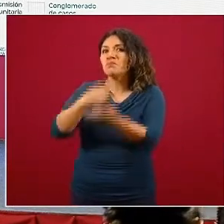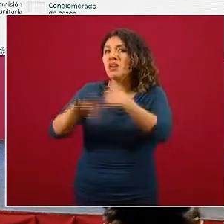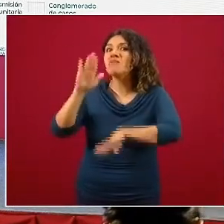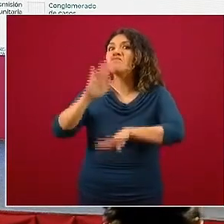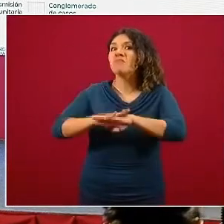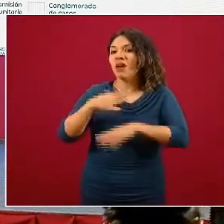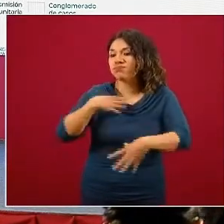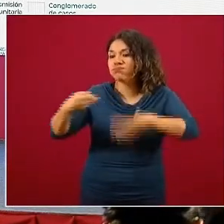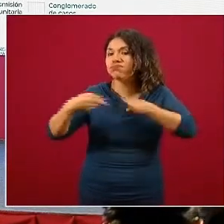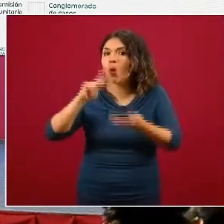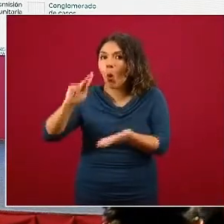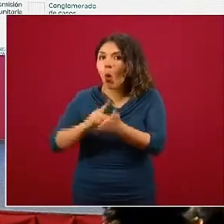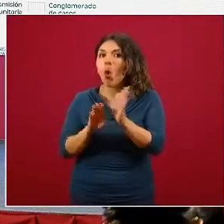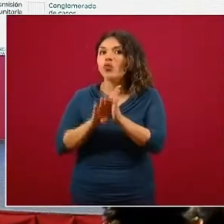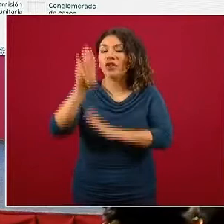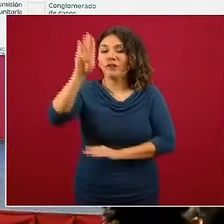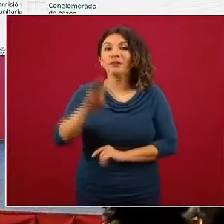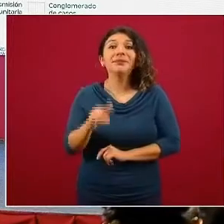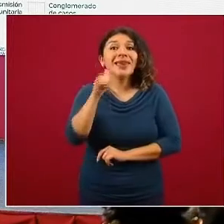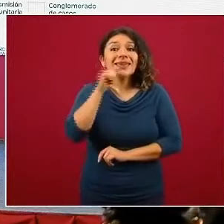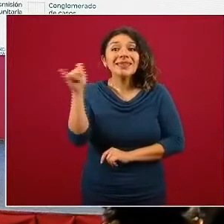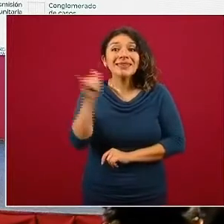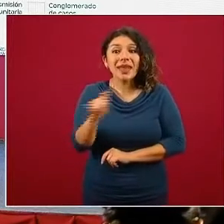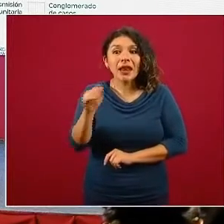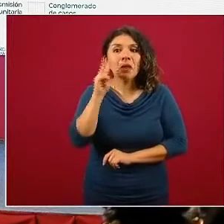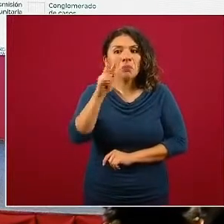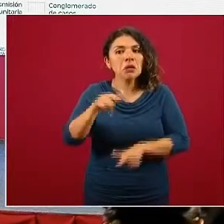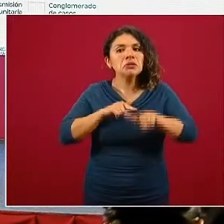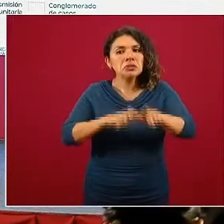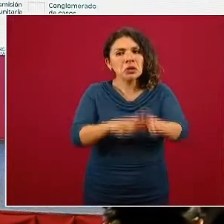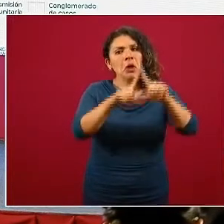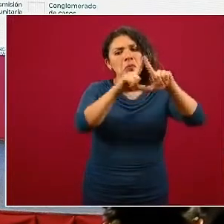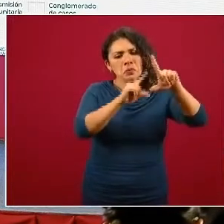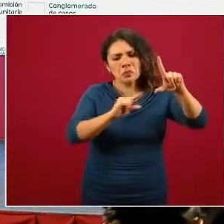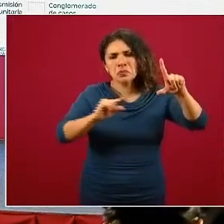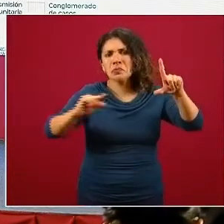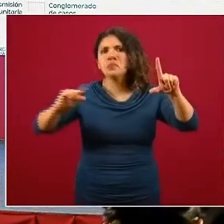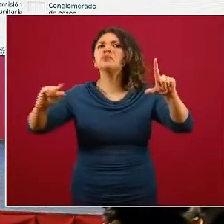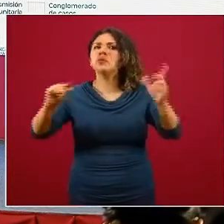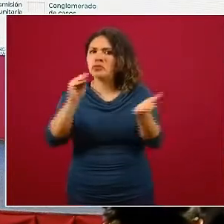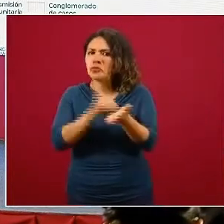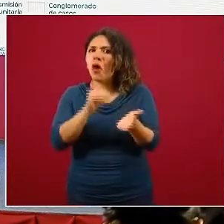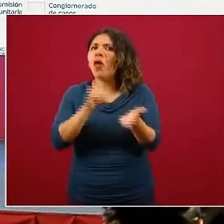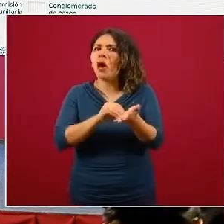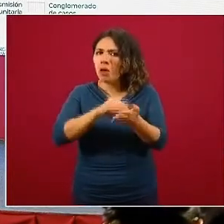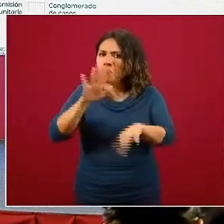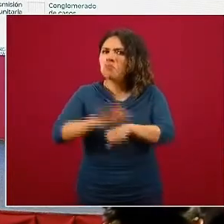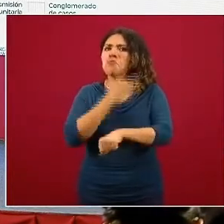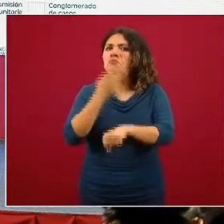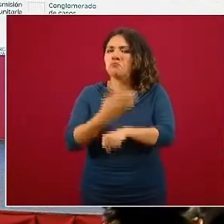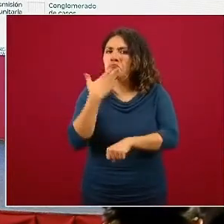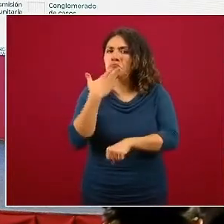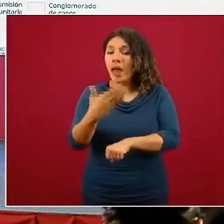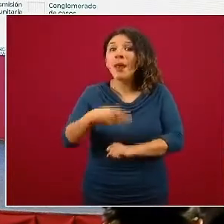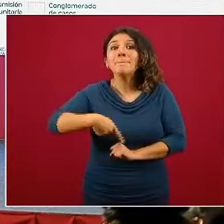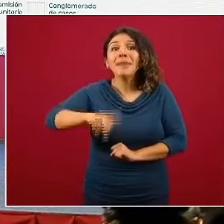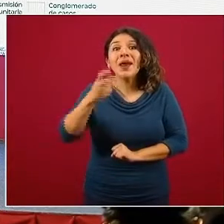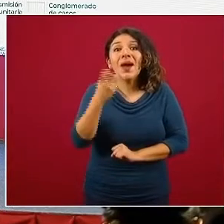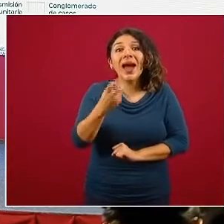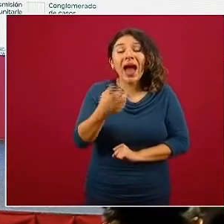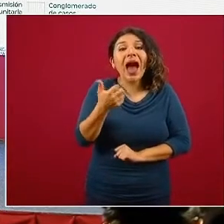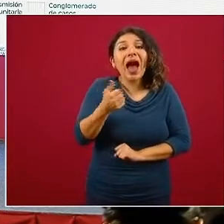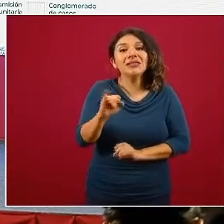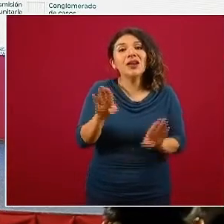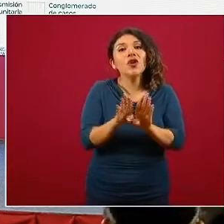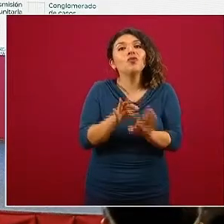un incremento. En Italia, pues vemos que se ha mantenido estable su curva de los reportes de COVID, pero es parte de lo que